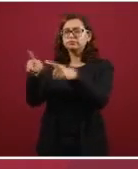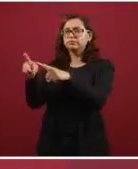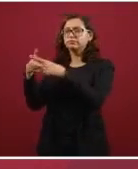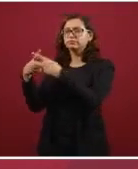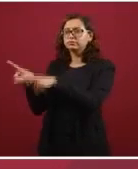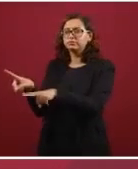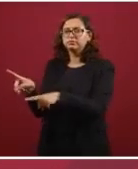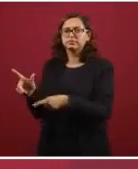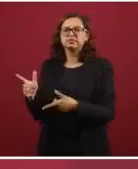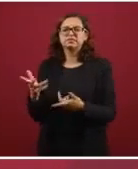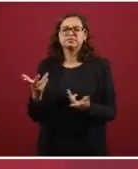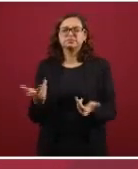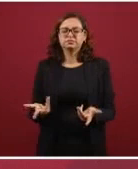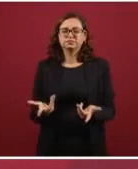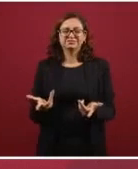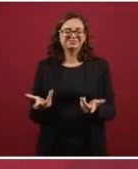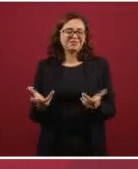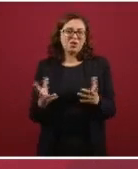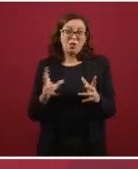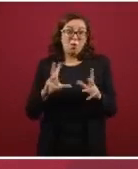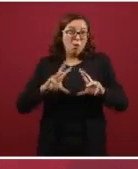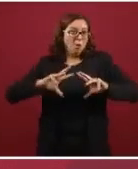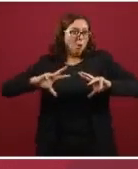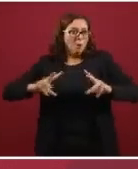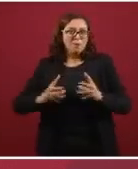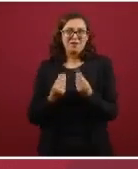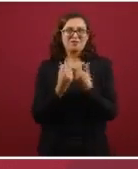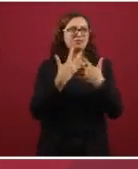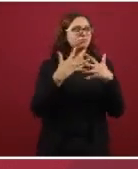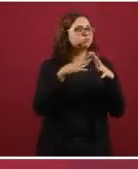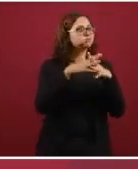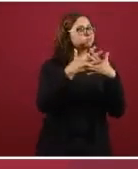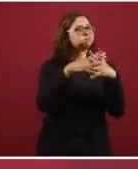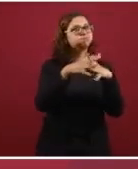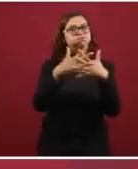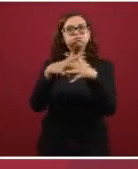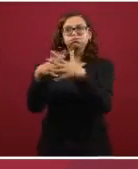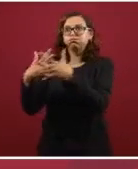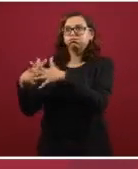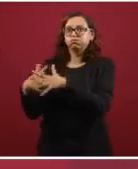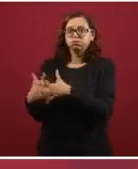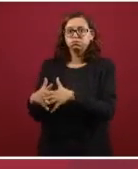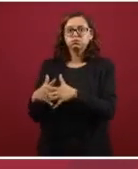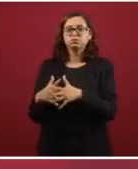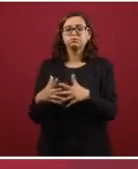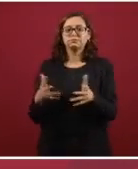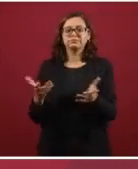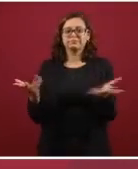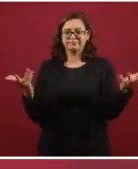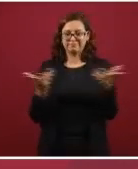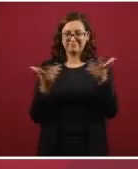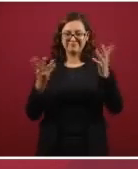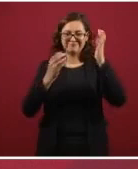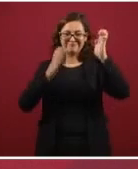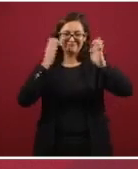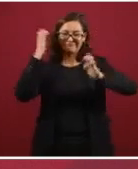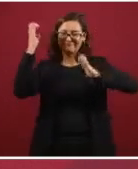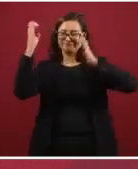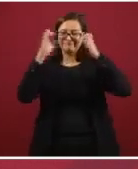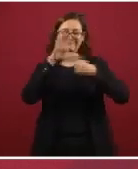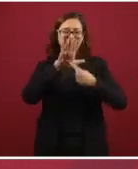lo que somos, un mosaico cultural. Va a haber una exposición de todo